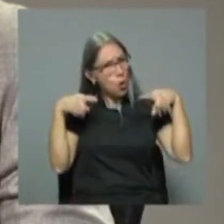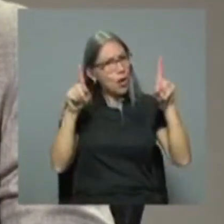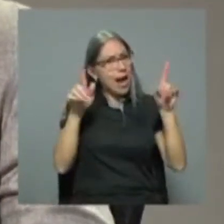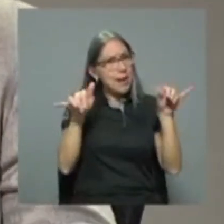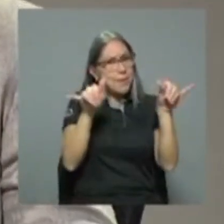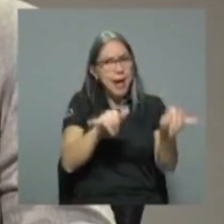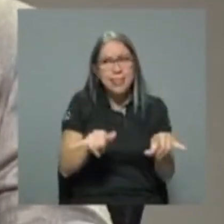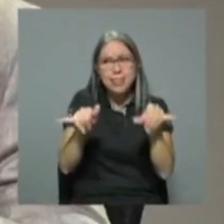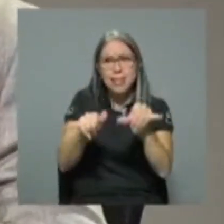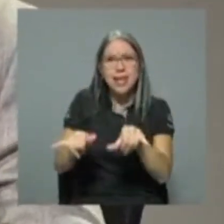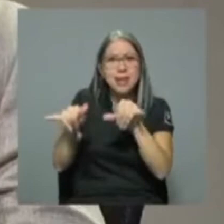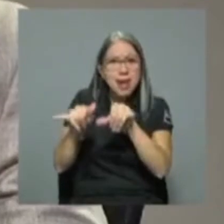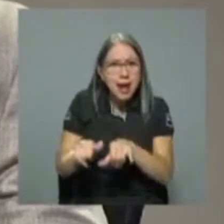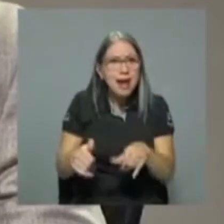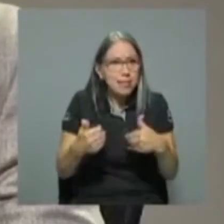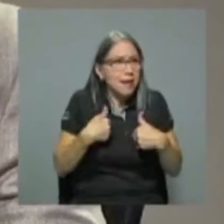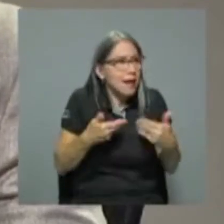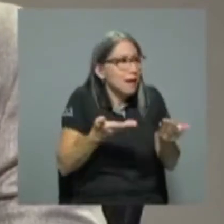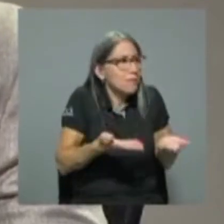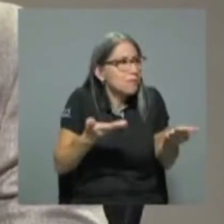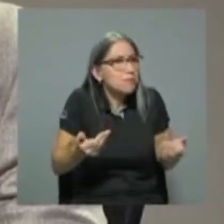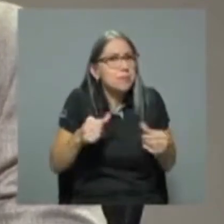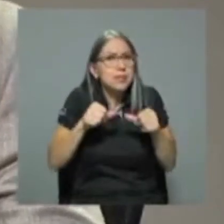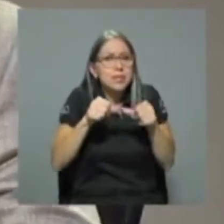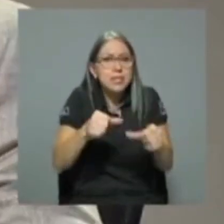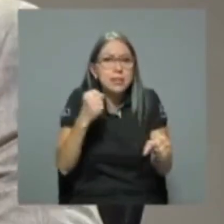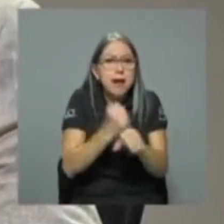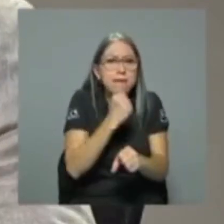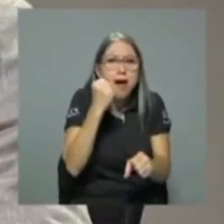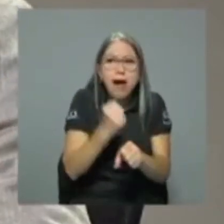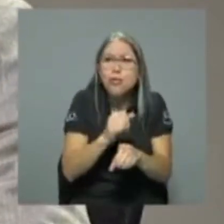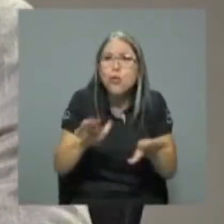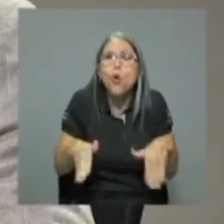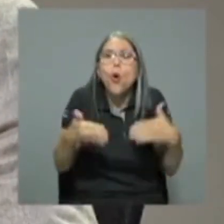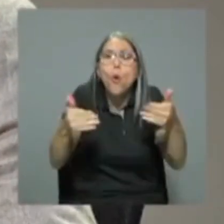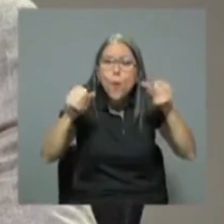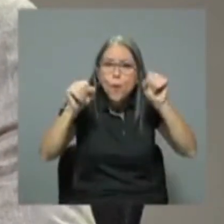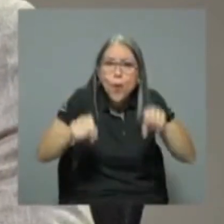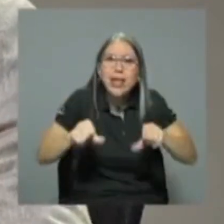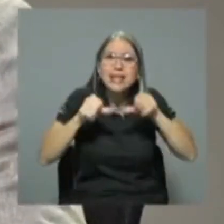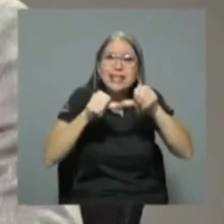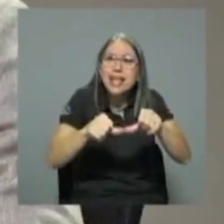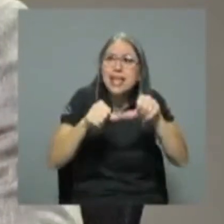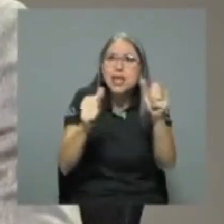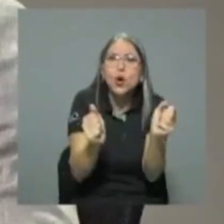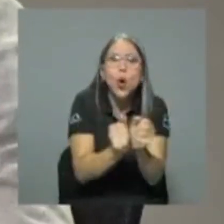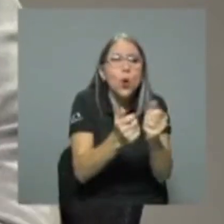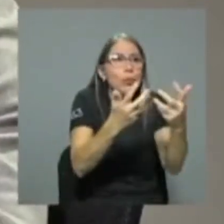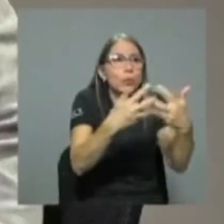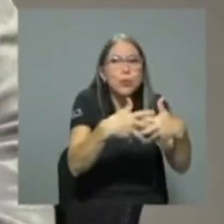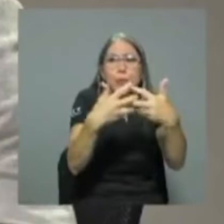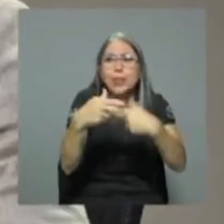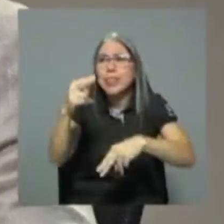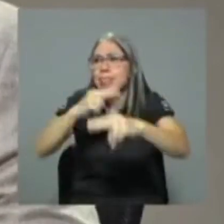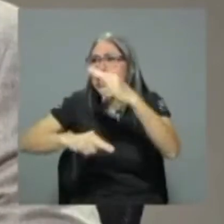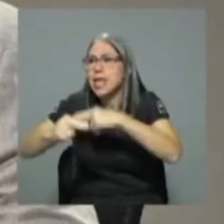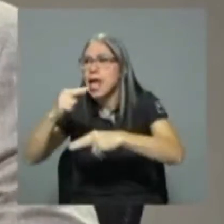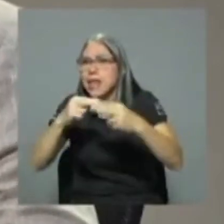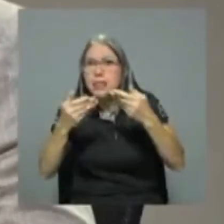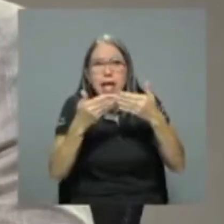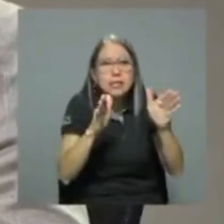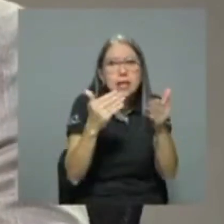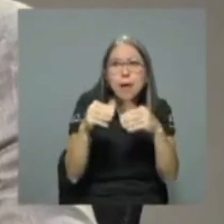abastecimiento, cómo poder operar tiendas, sobre todo administrar fenómenos